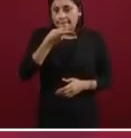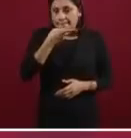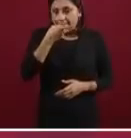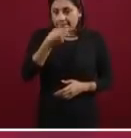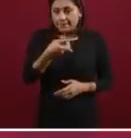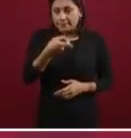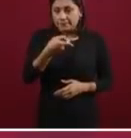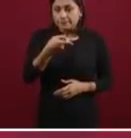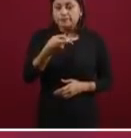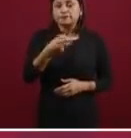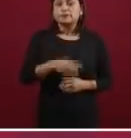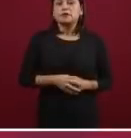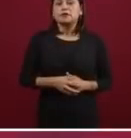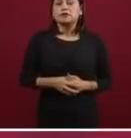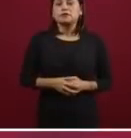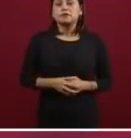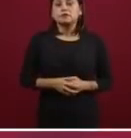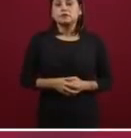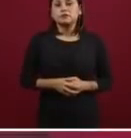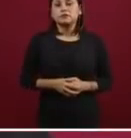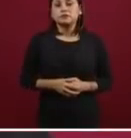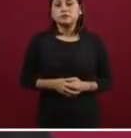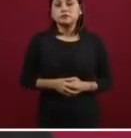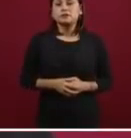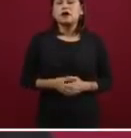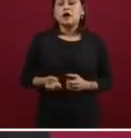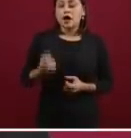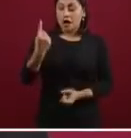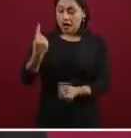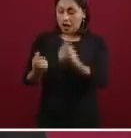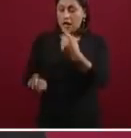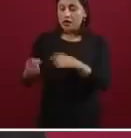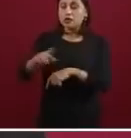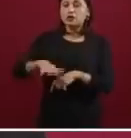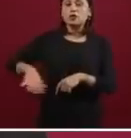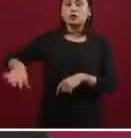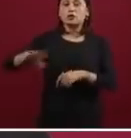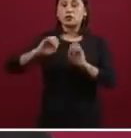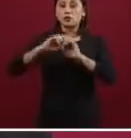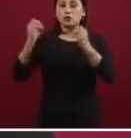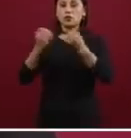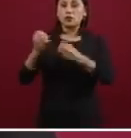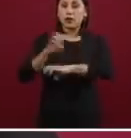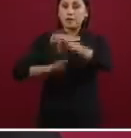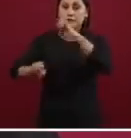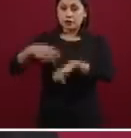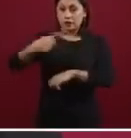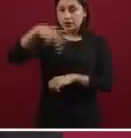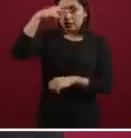me han informado los dirigentes de las organizaciones empresariales de méxico que están